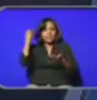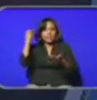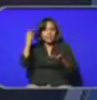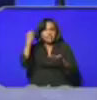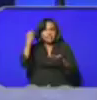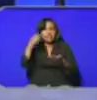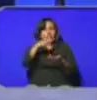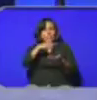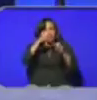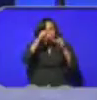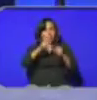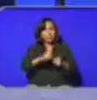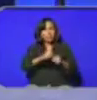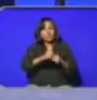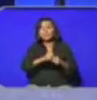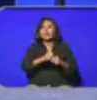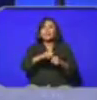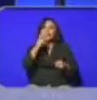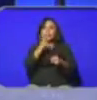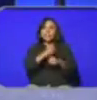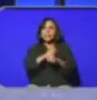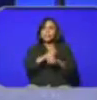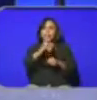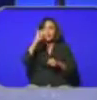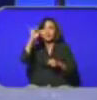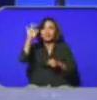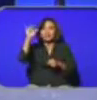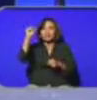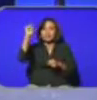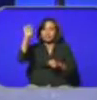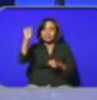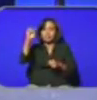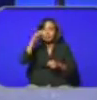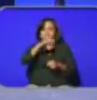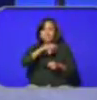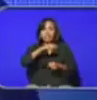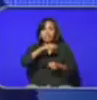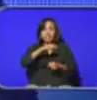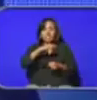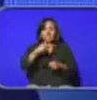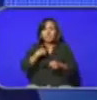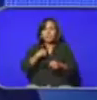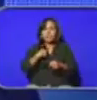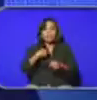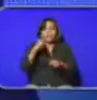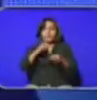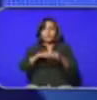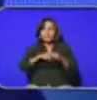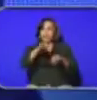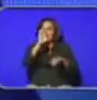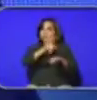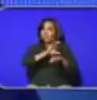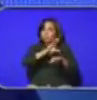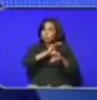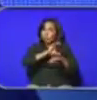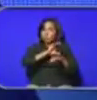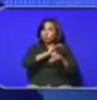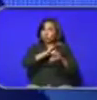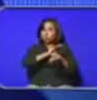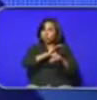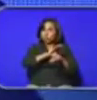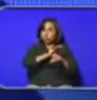tener que someterse a un procedimiento intensivo de instrucción. Y ese procedimiento intensivo de instrucción, no solo